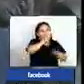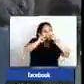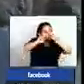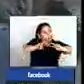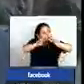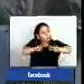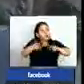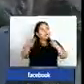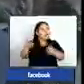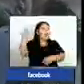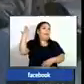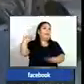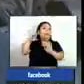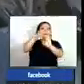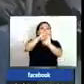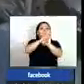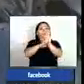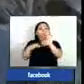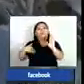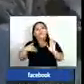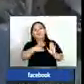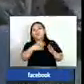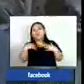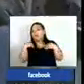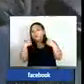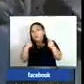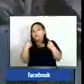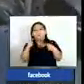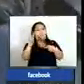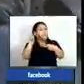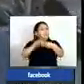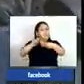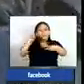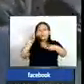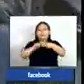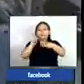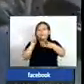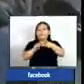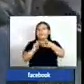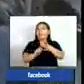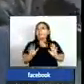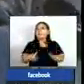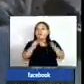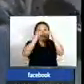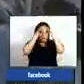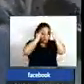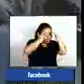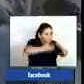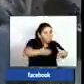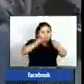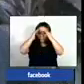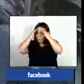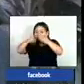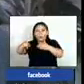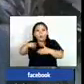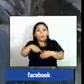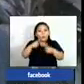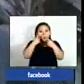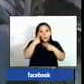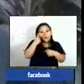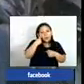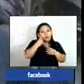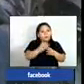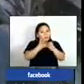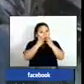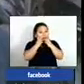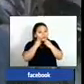acciones que se implementaron por parte del Ministerio de Salud fueron puntuales, específicas para tratar los diferentes sectores y grupos vulnerables, los cuales se aplicaron